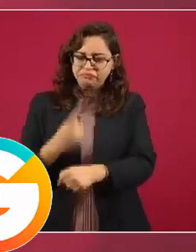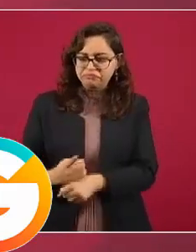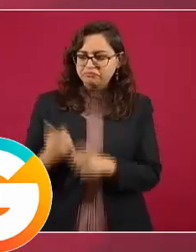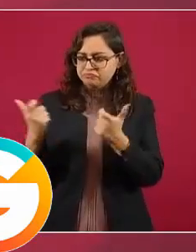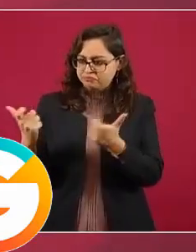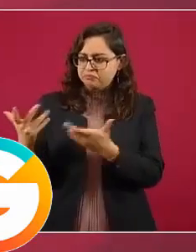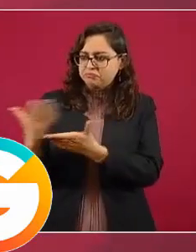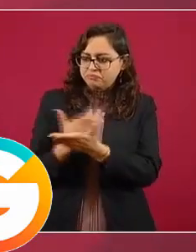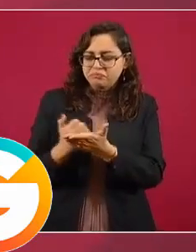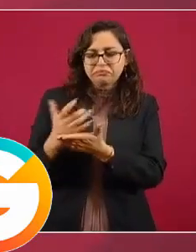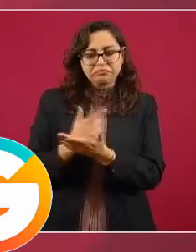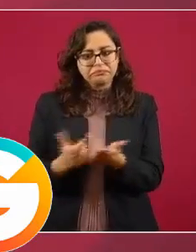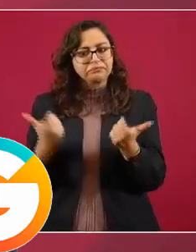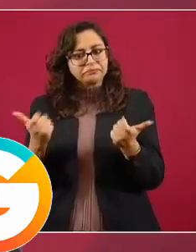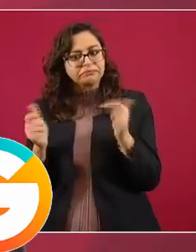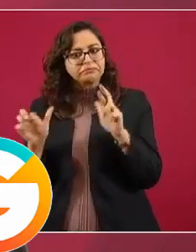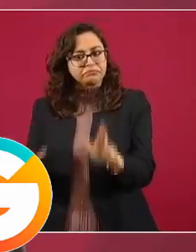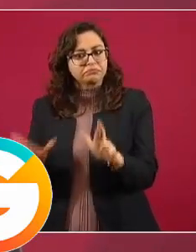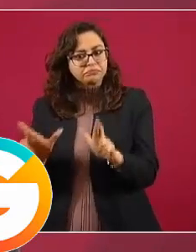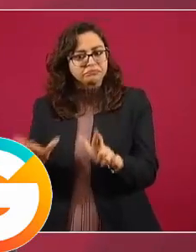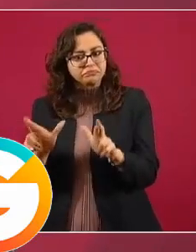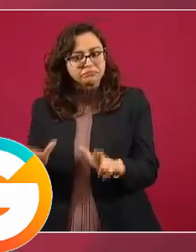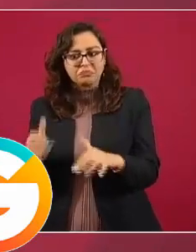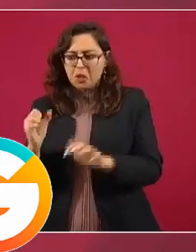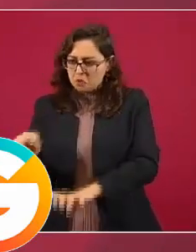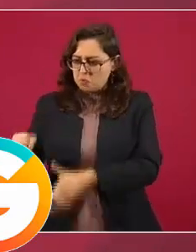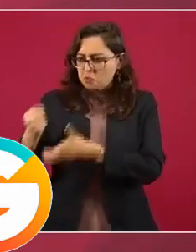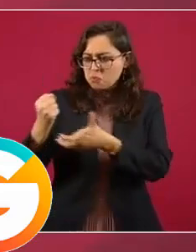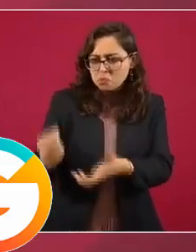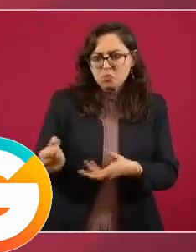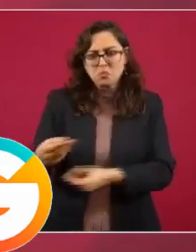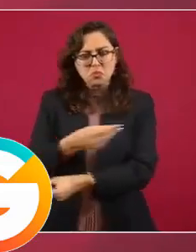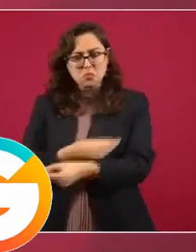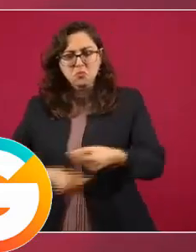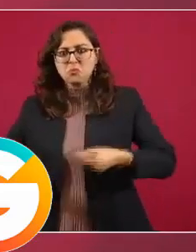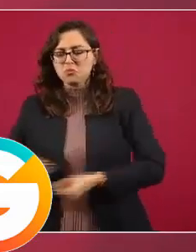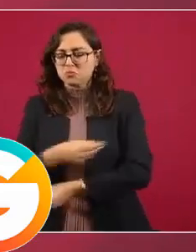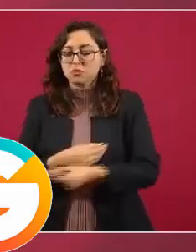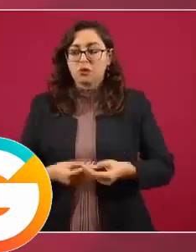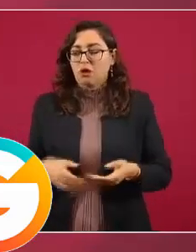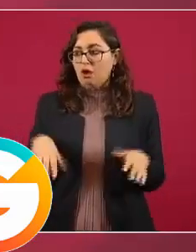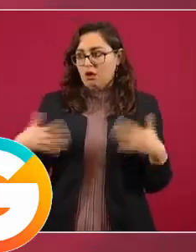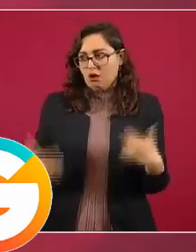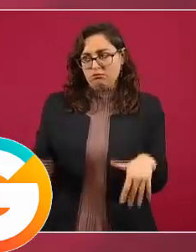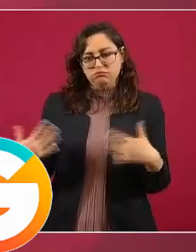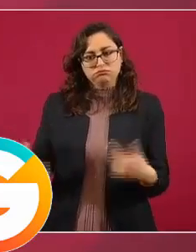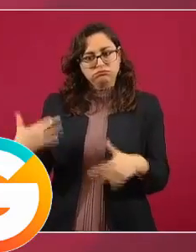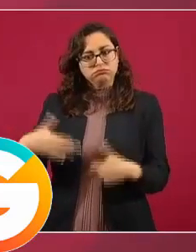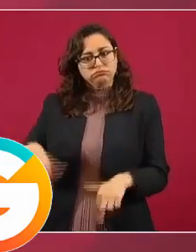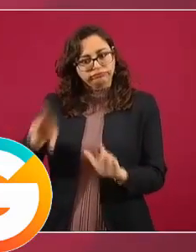incluso que invierten, generan empleos y merecen respeto.